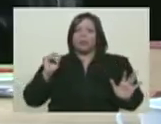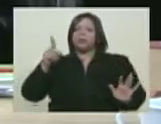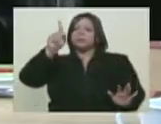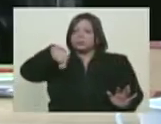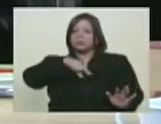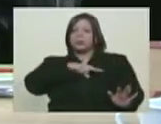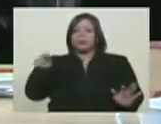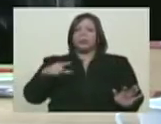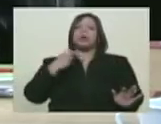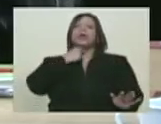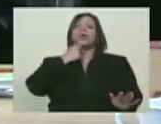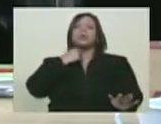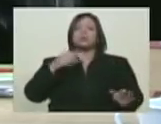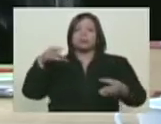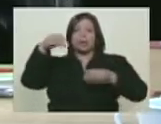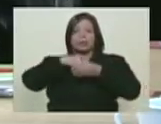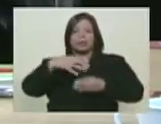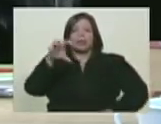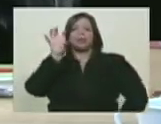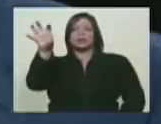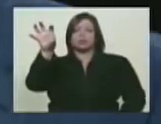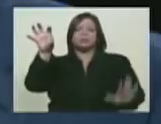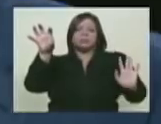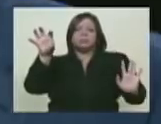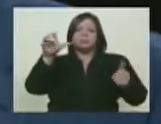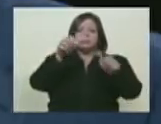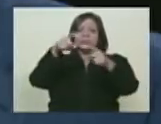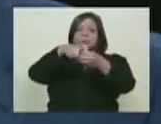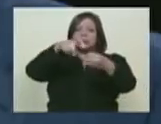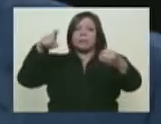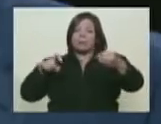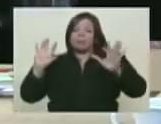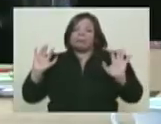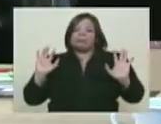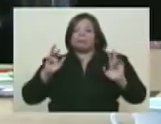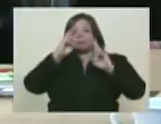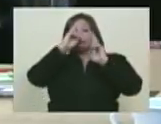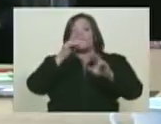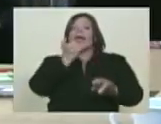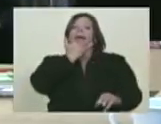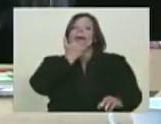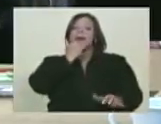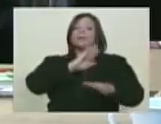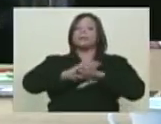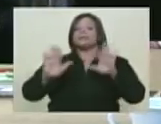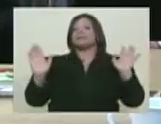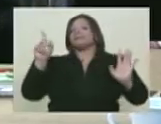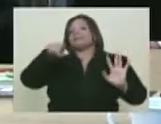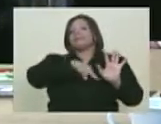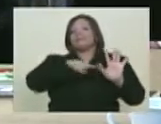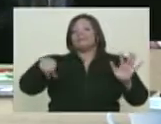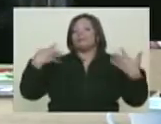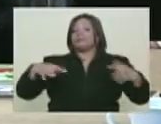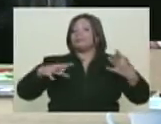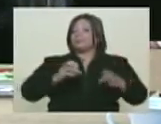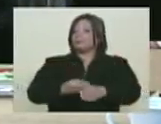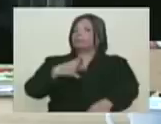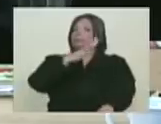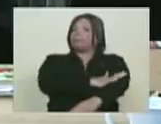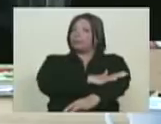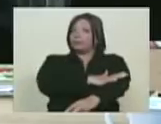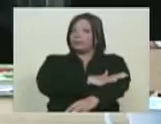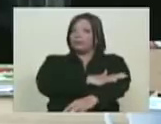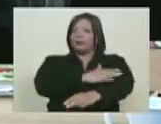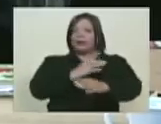o no quiere formar parte de una nación. Entonces, ahí los errores de los gobiernos reaccionarios han sido terribles, ¿no? En lugar